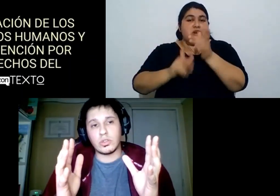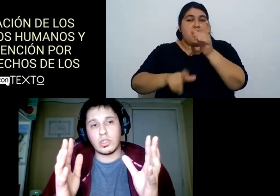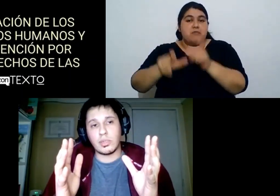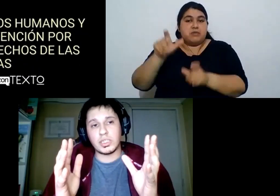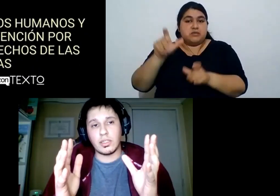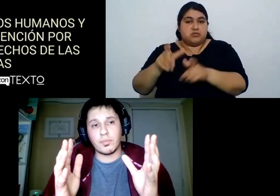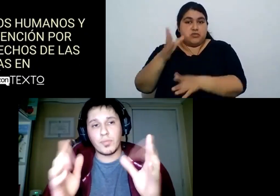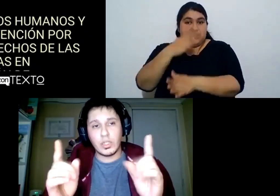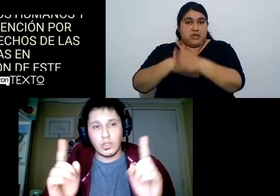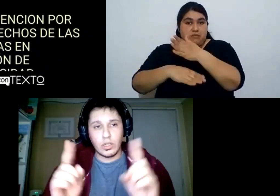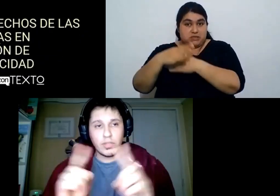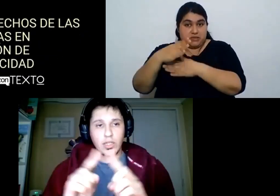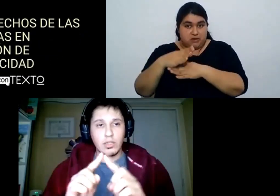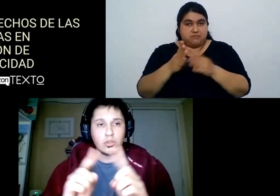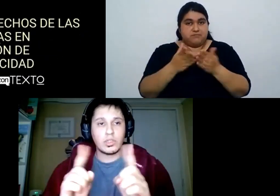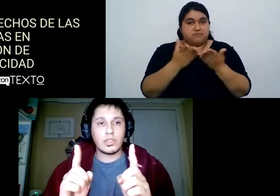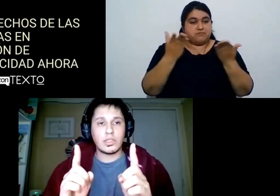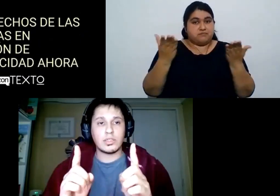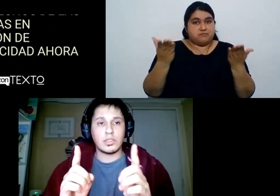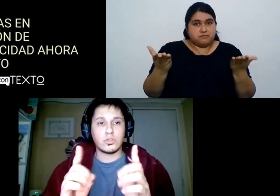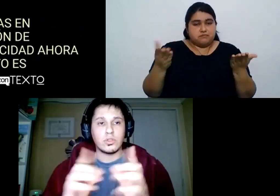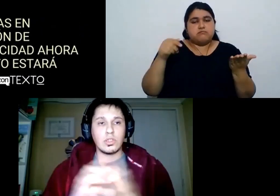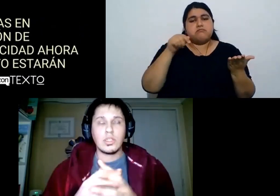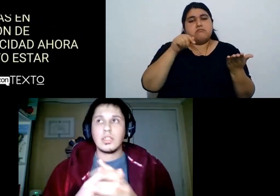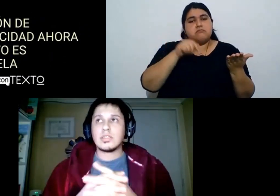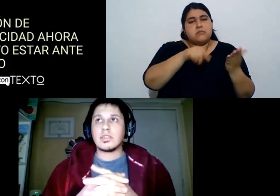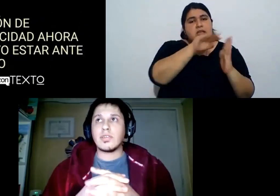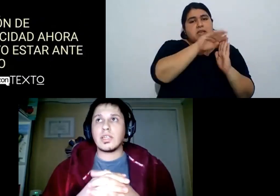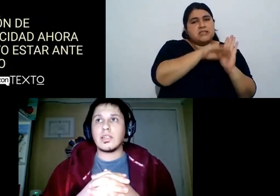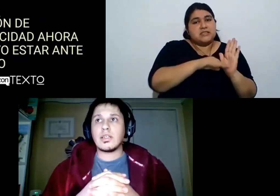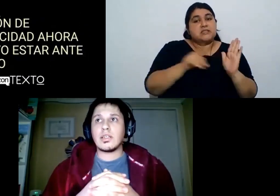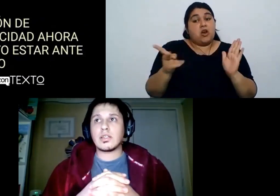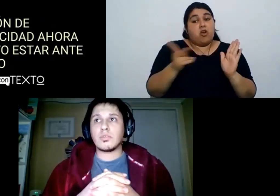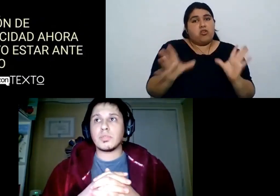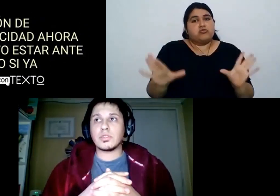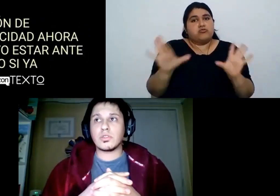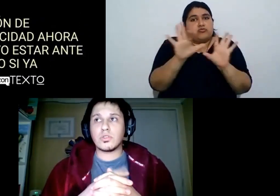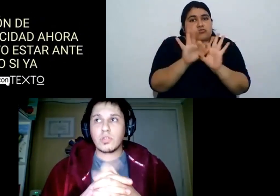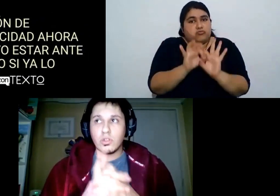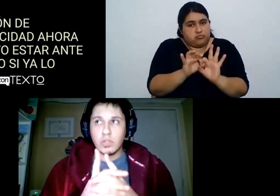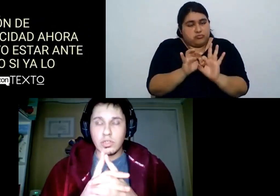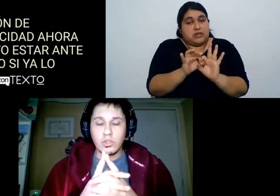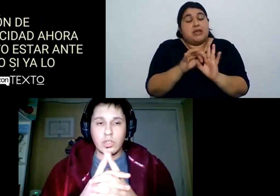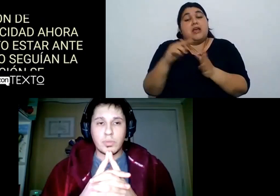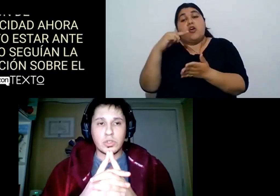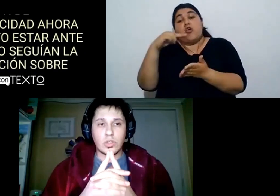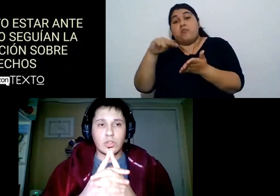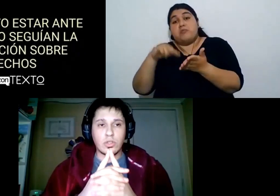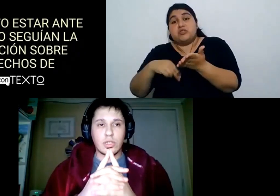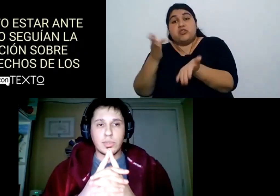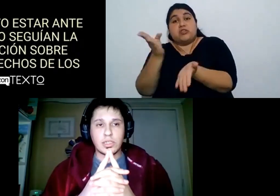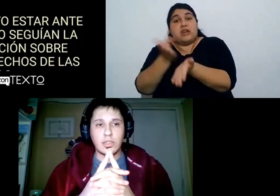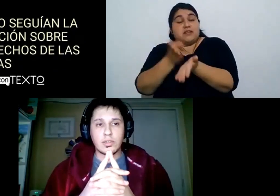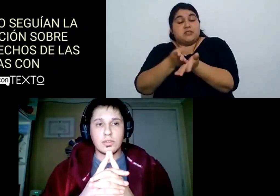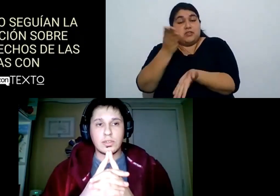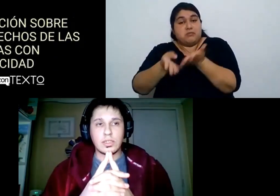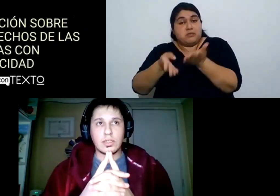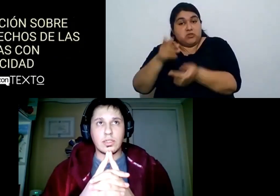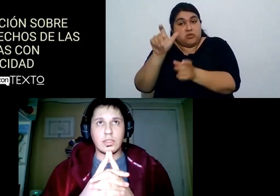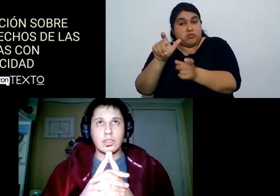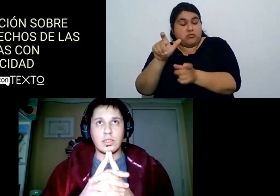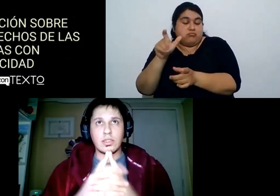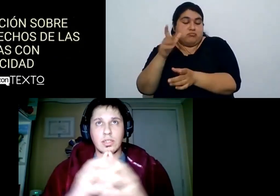Situación de Discapacidad. Ahora bien, estos están entrelazados. Si bien la Convención sobre los Derechos de las Personas con Discapacidad